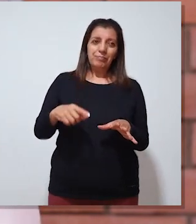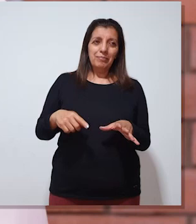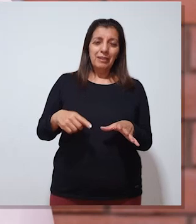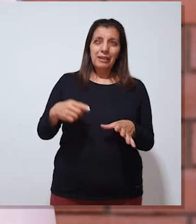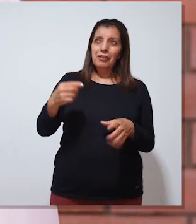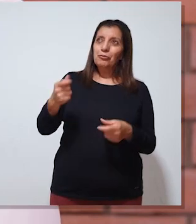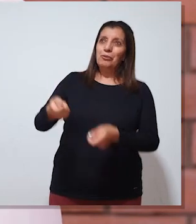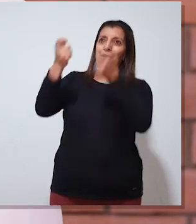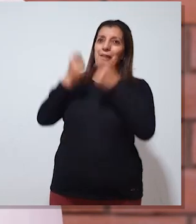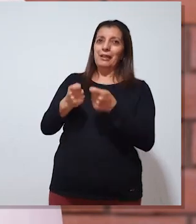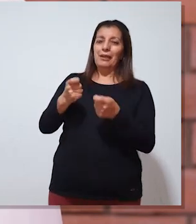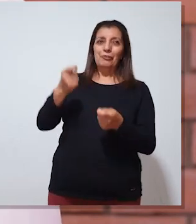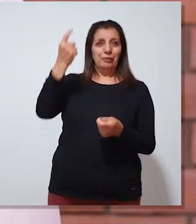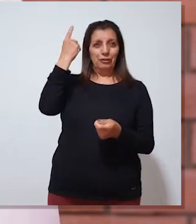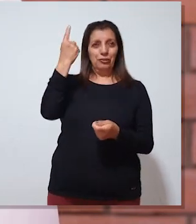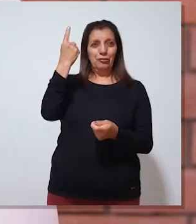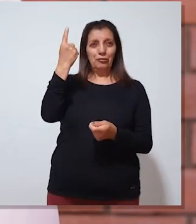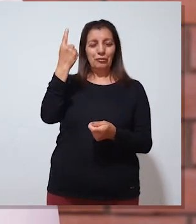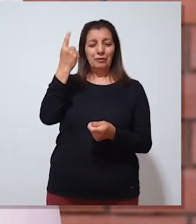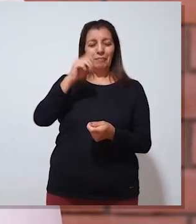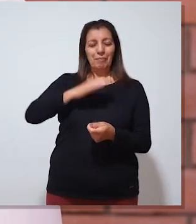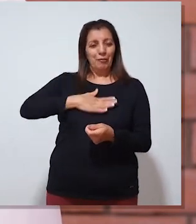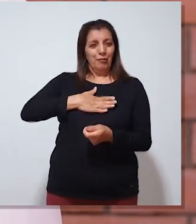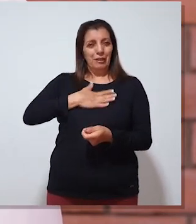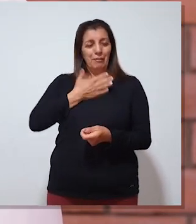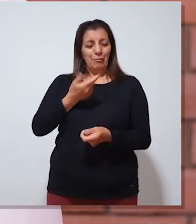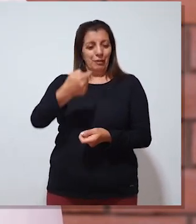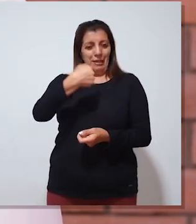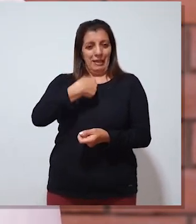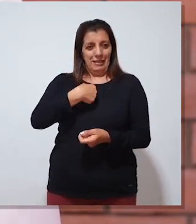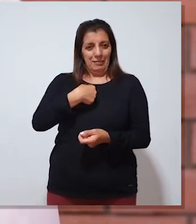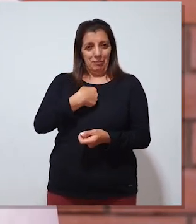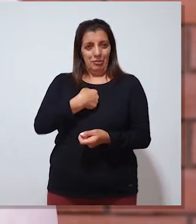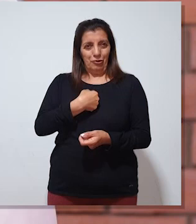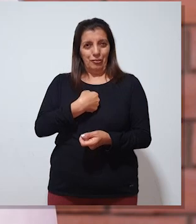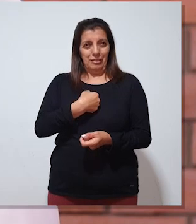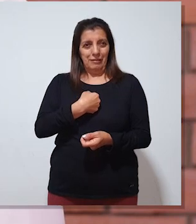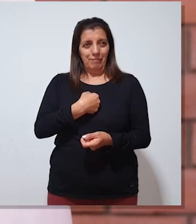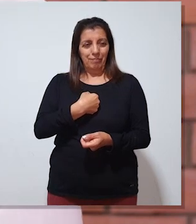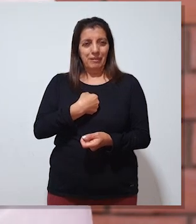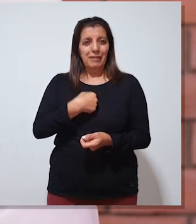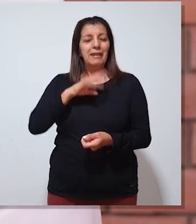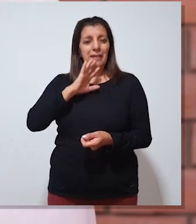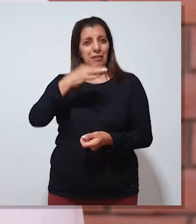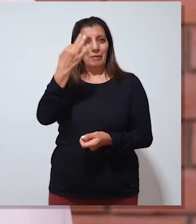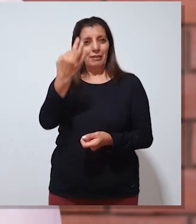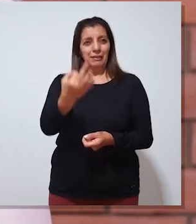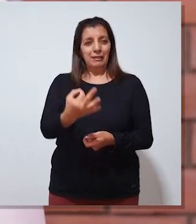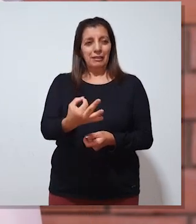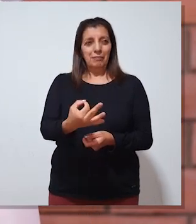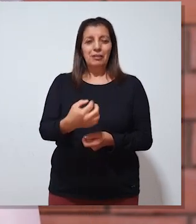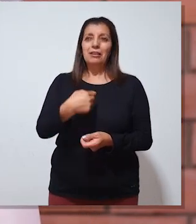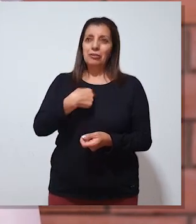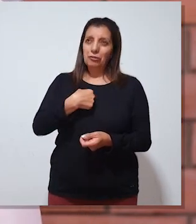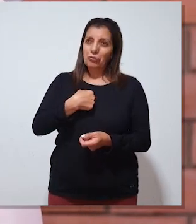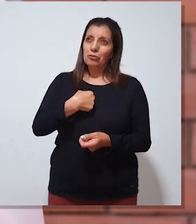de Dios, un regalo de su infinito amor. Con toda verdad puedo afirmar que soy obra de sus